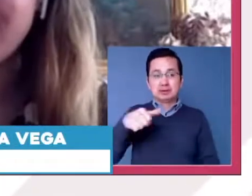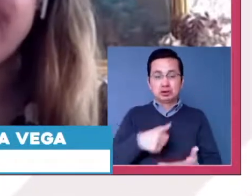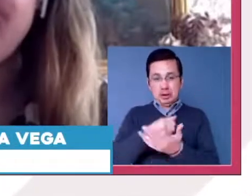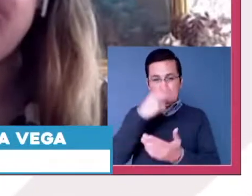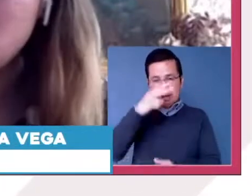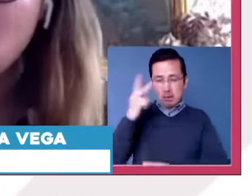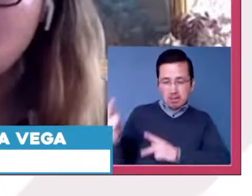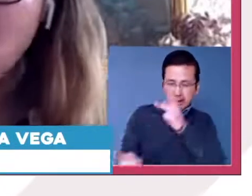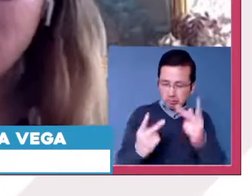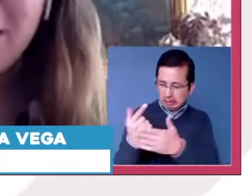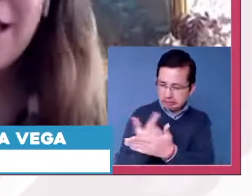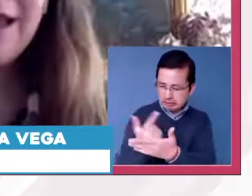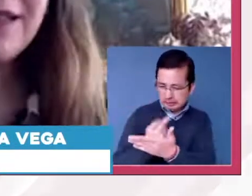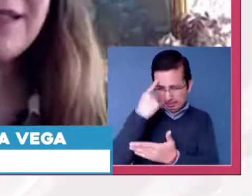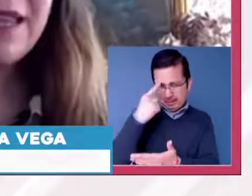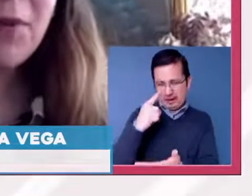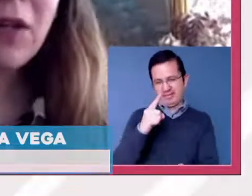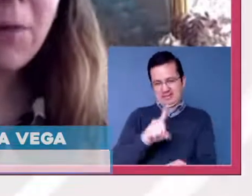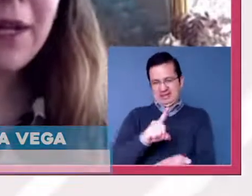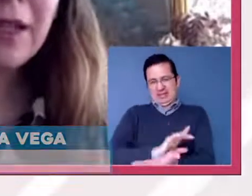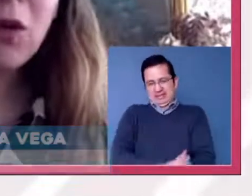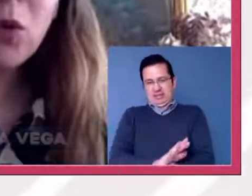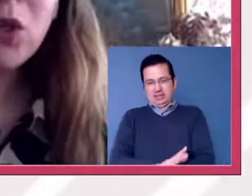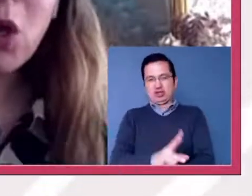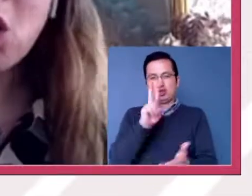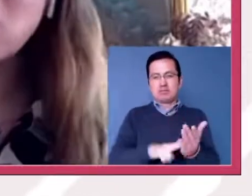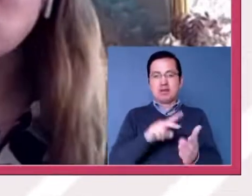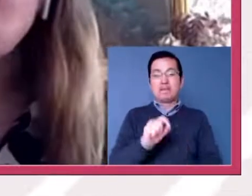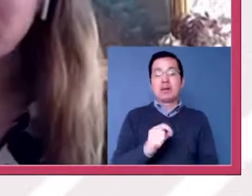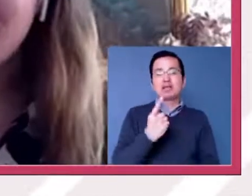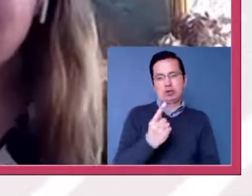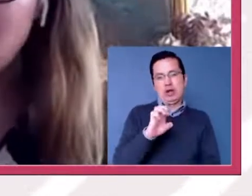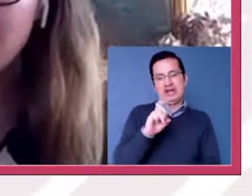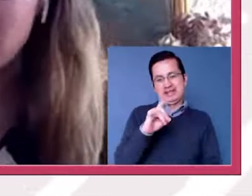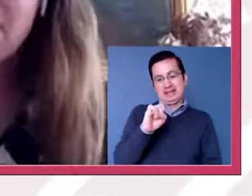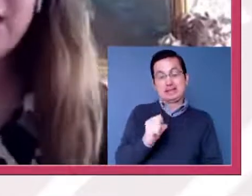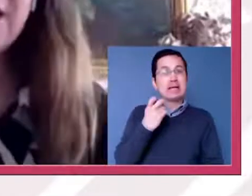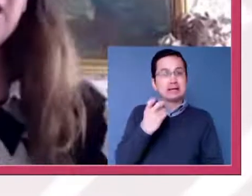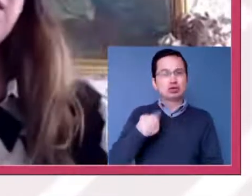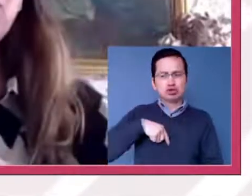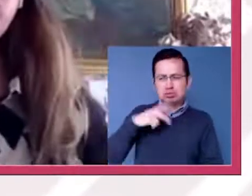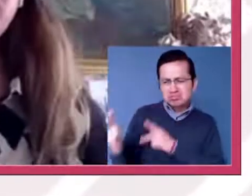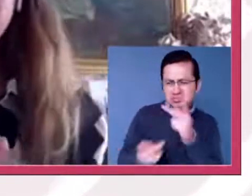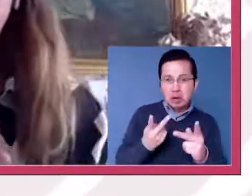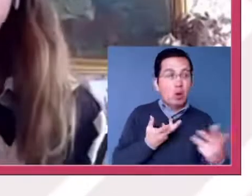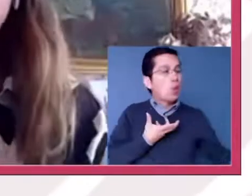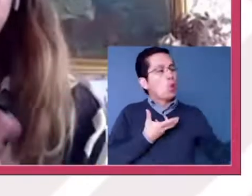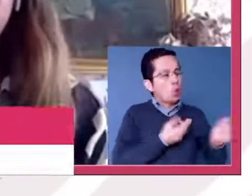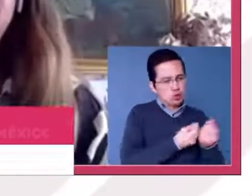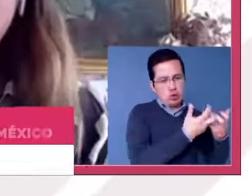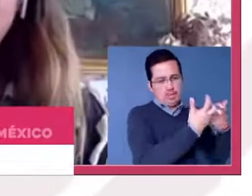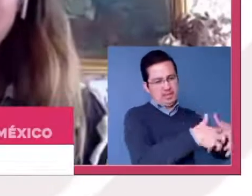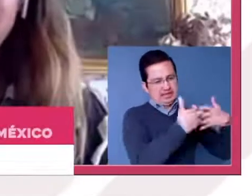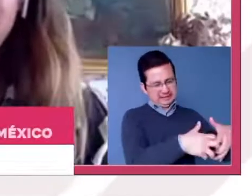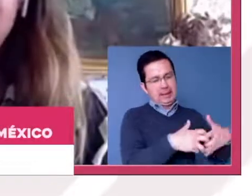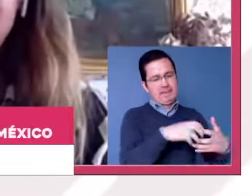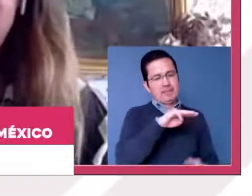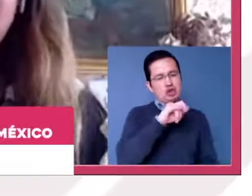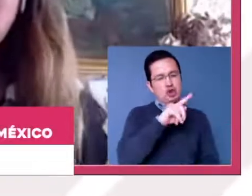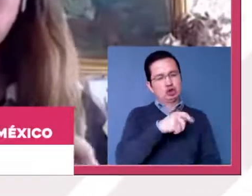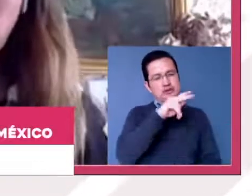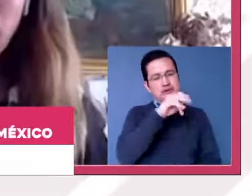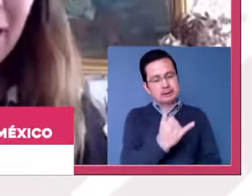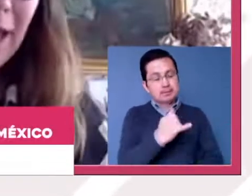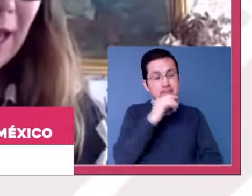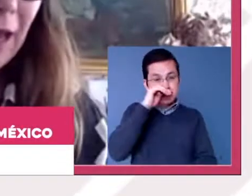edición 2021, levantada por el COPRED junto con Consulta Mitofsky. Y bueno, pues estábamos platicando con nuestras